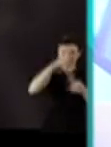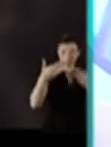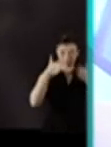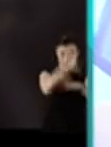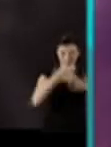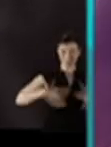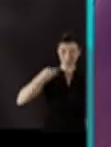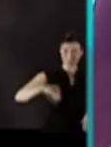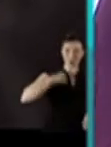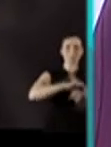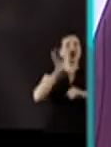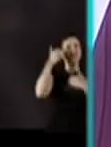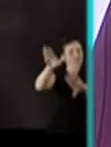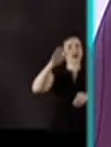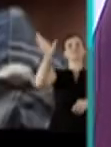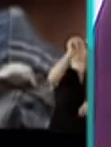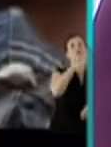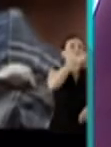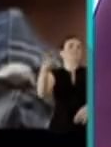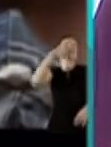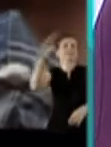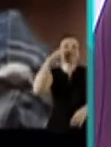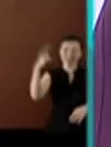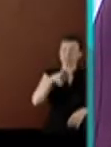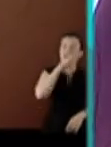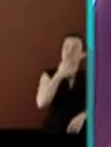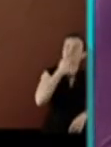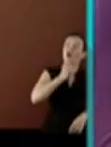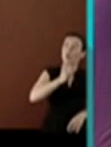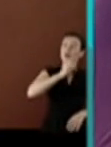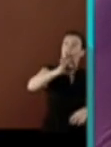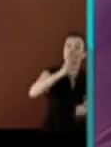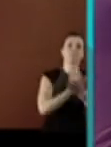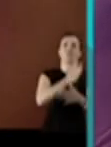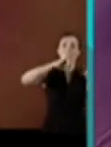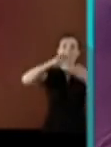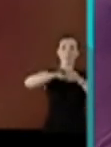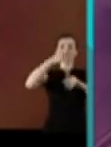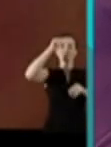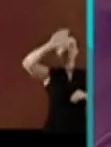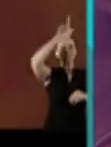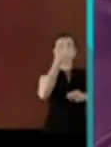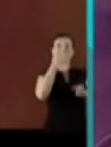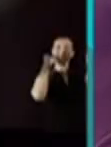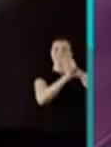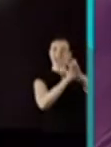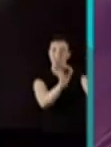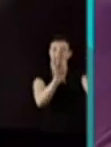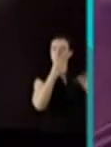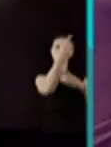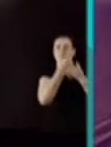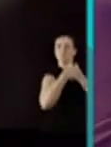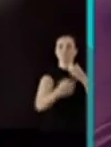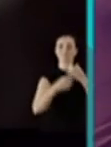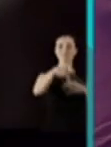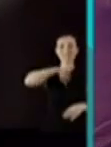bueno las personas jóvenes viven en una sociedad que les está enseñando se tienen que comportar los jóvenes no